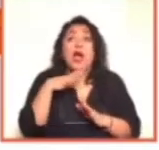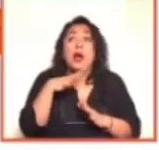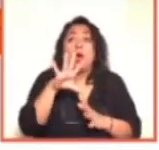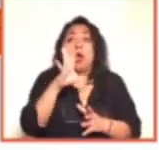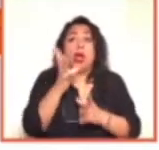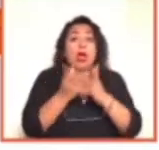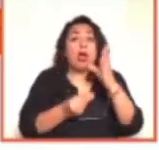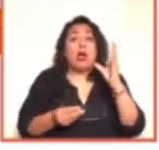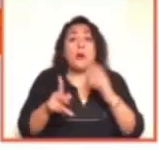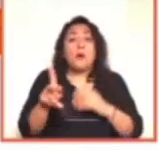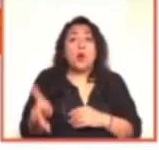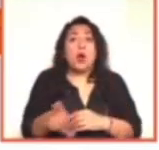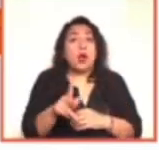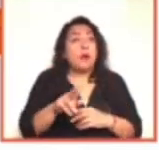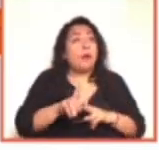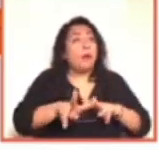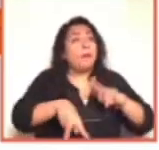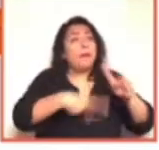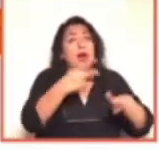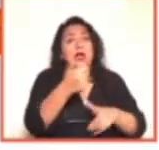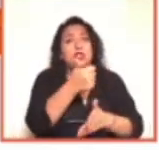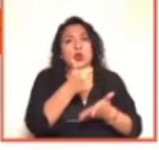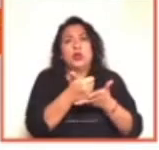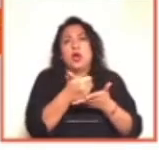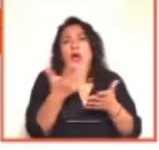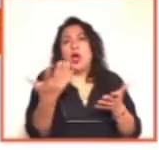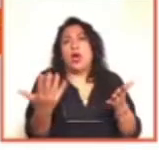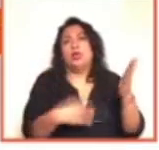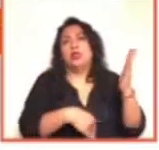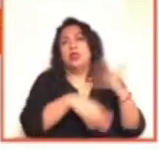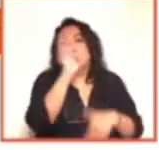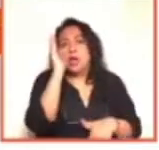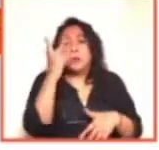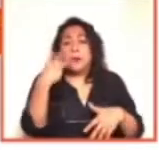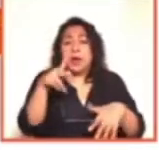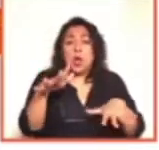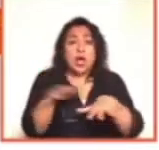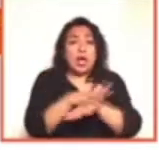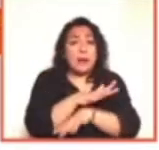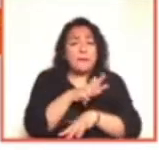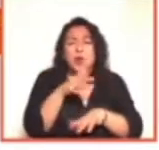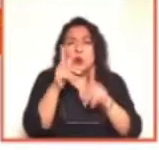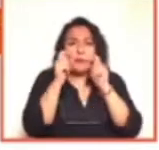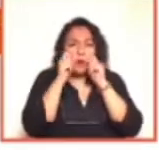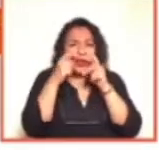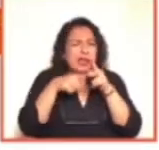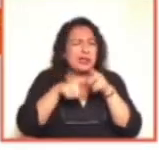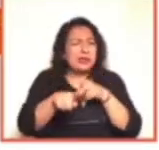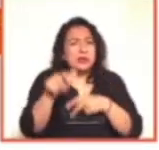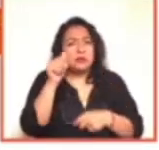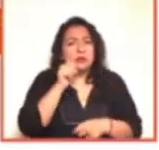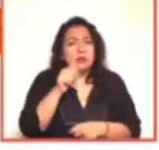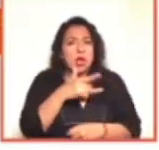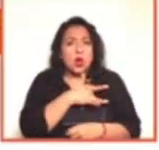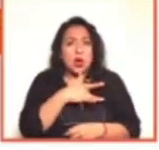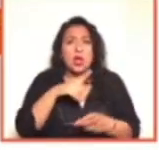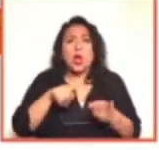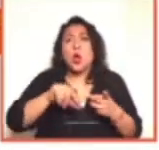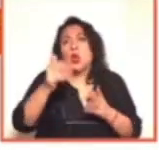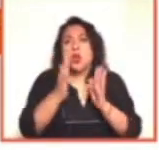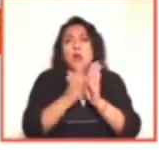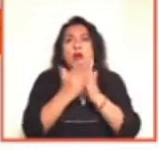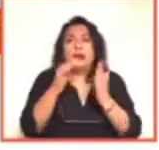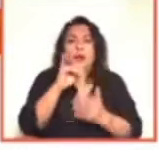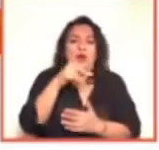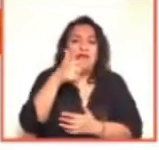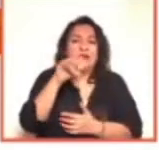y triunfar en la ciudad, pero a pesar del cambio, siempre el origen está en el corazón. Otra novela es la de Ingrid Solana, que llevará